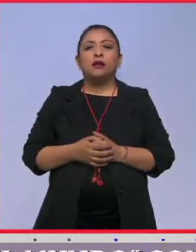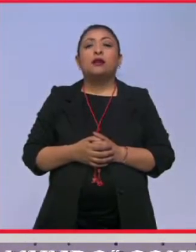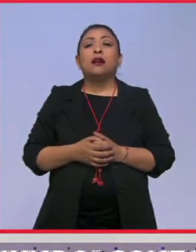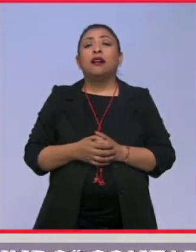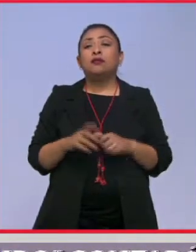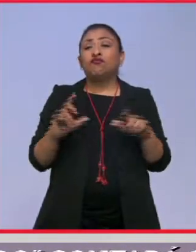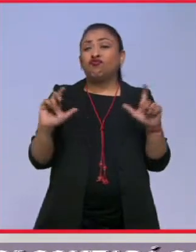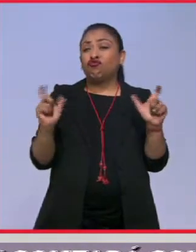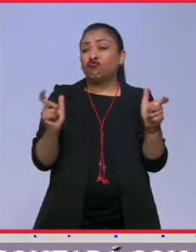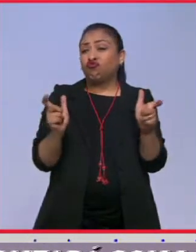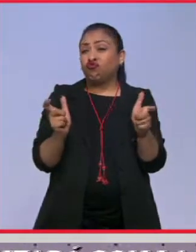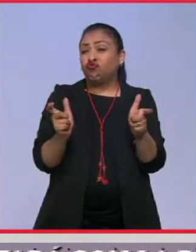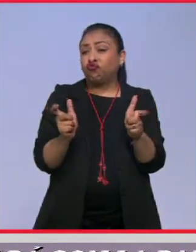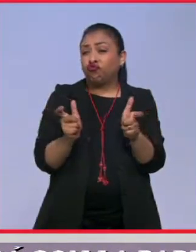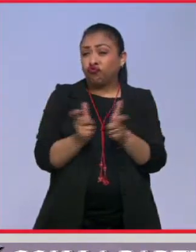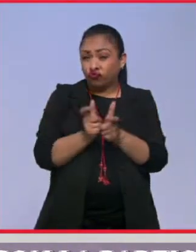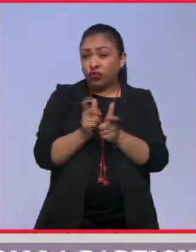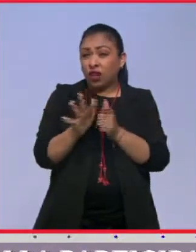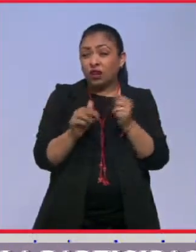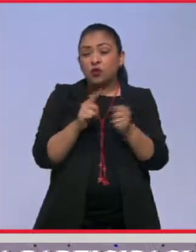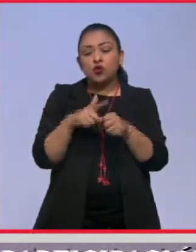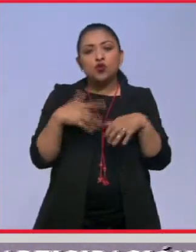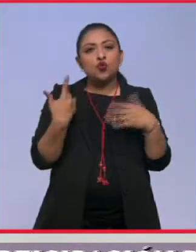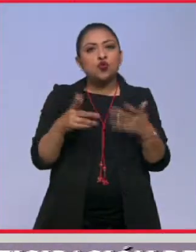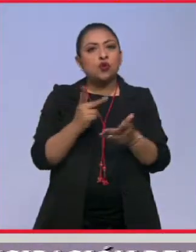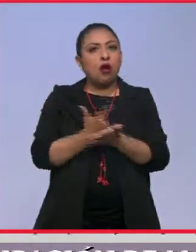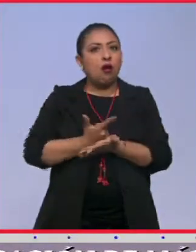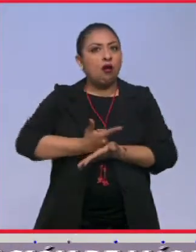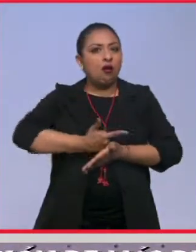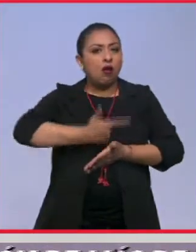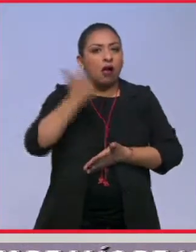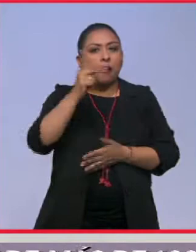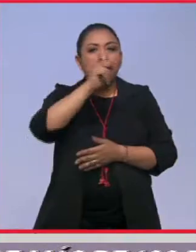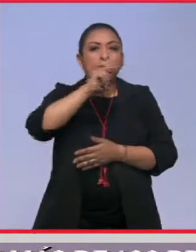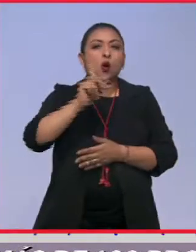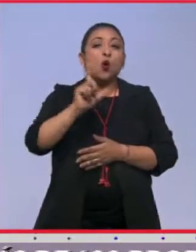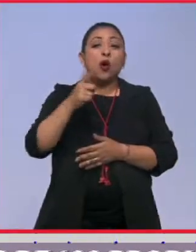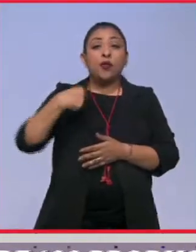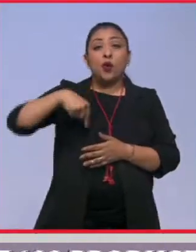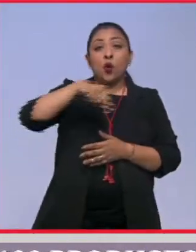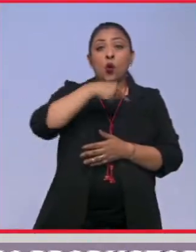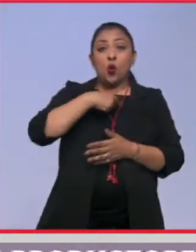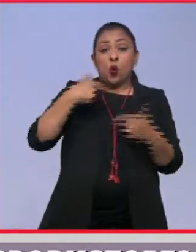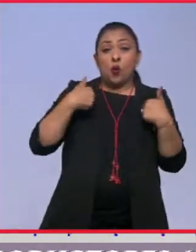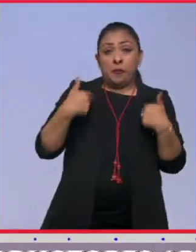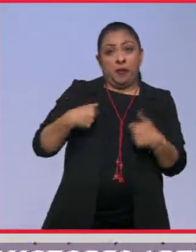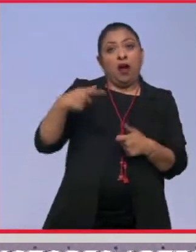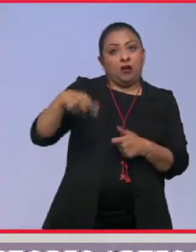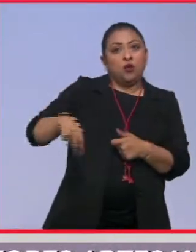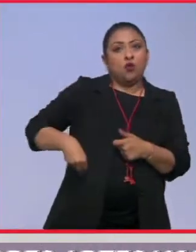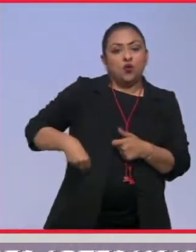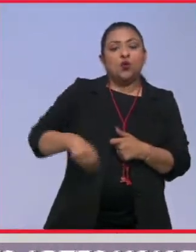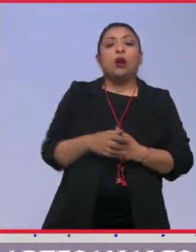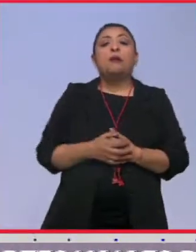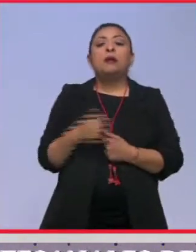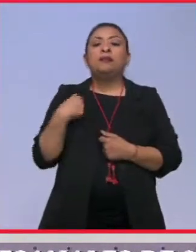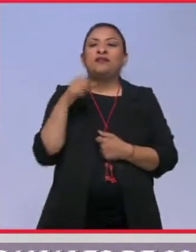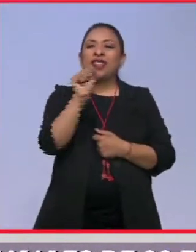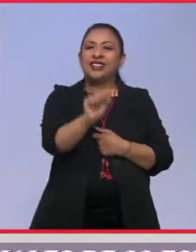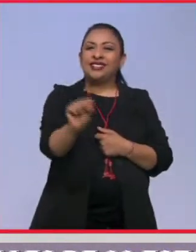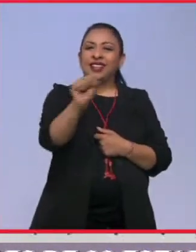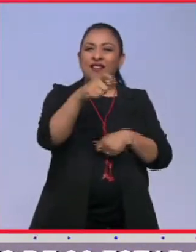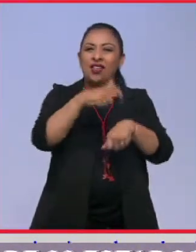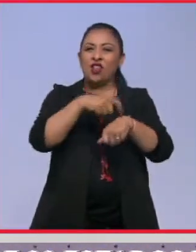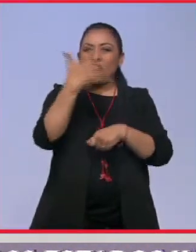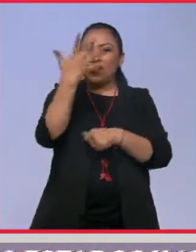La extinción de una especie es un fenómeno crítico, especialmente cuando la causa somos los seres humanos. El próximo sábado